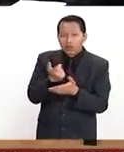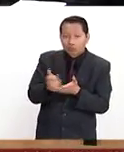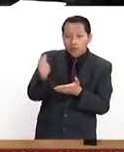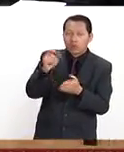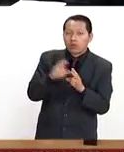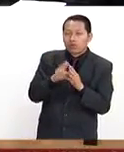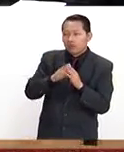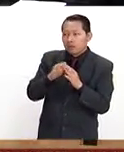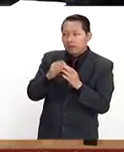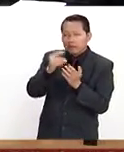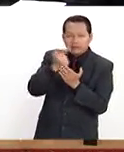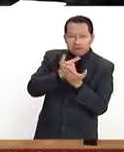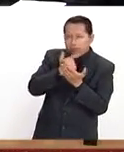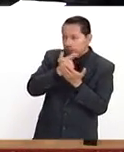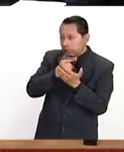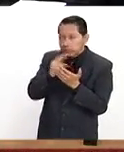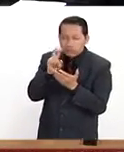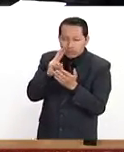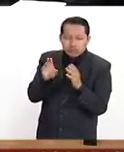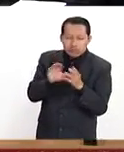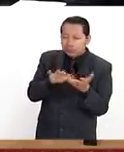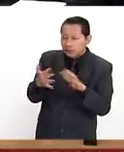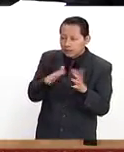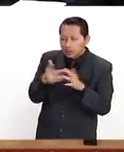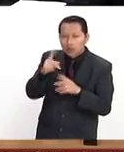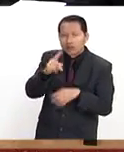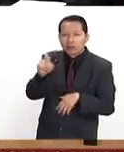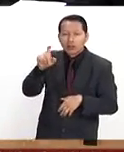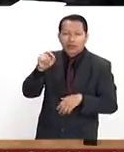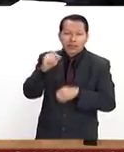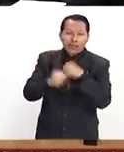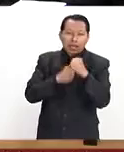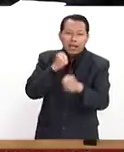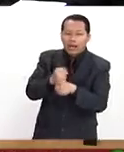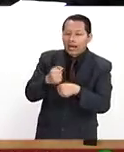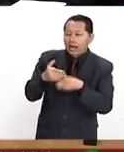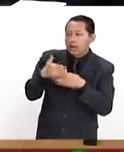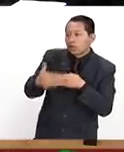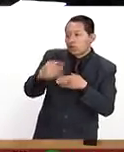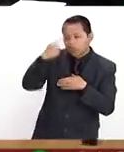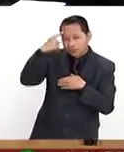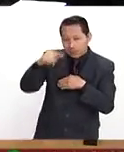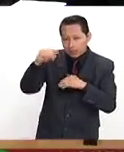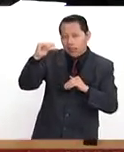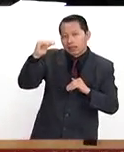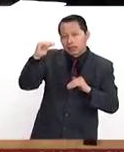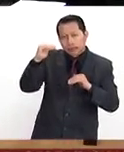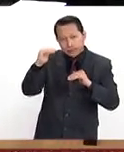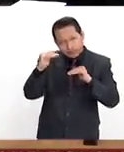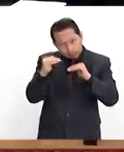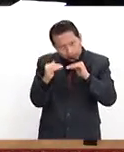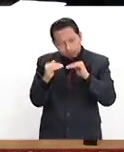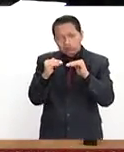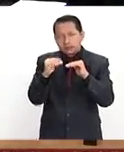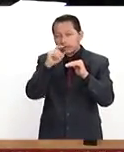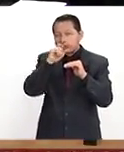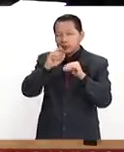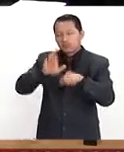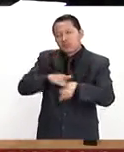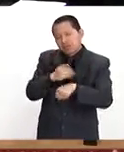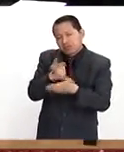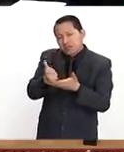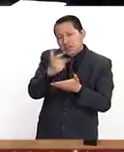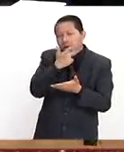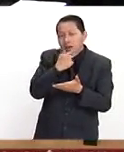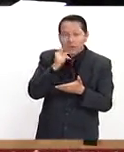de la estadística que se necesitarán aproximadamente 120 años para poder reducir esta brecha que hay entre los salarios de